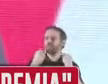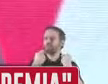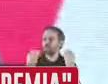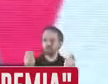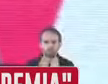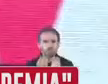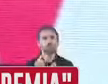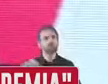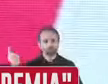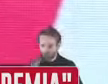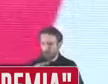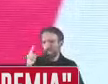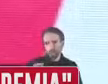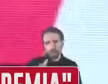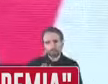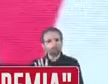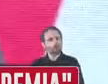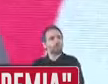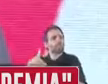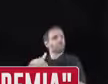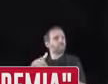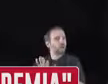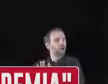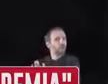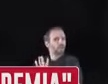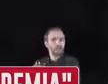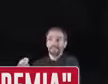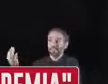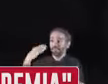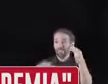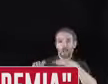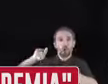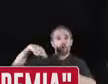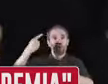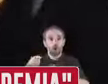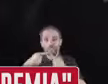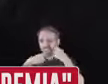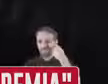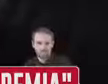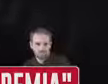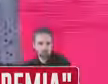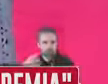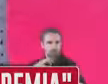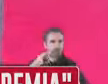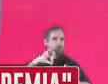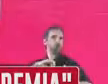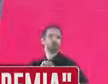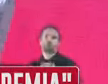les pese hemos logrado retrasar el ingreso de otras variantes que se nos muestran como